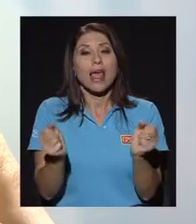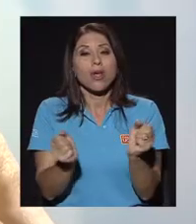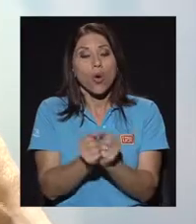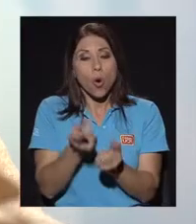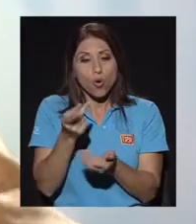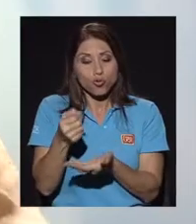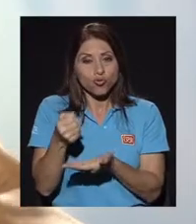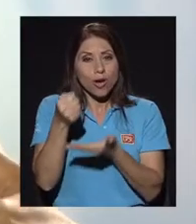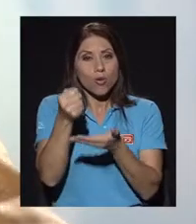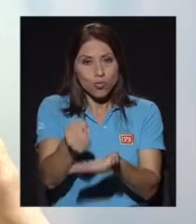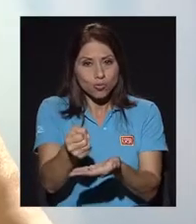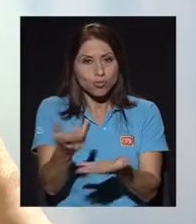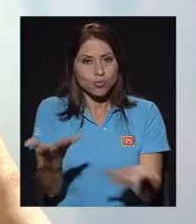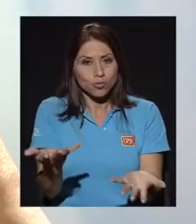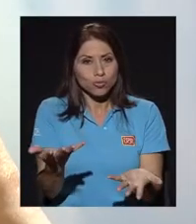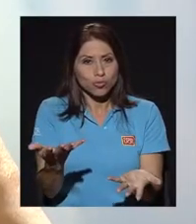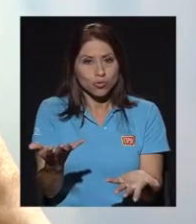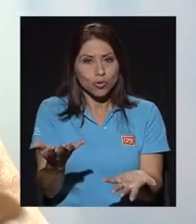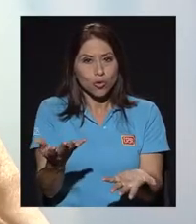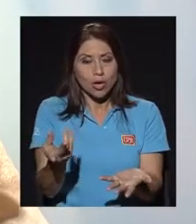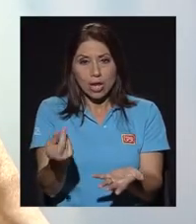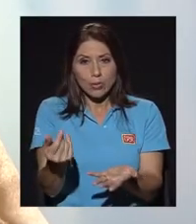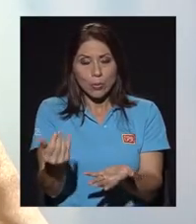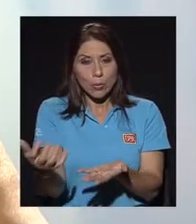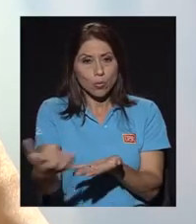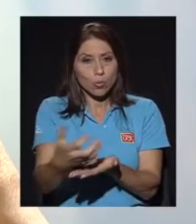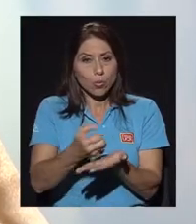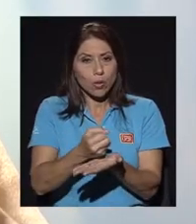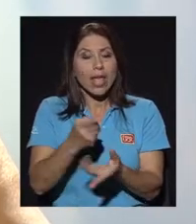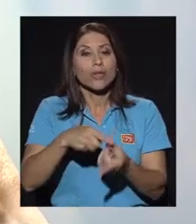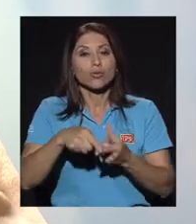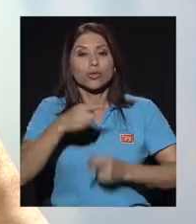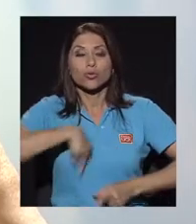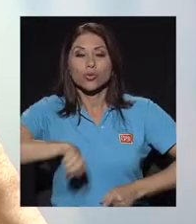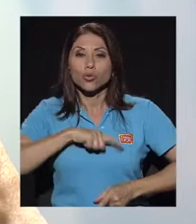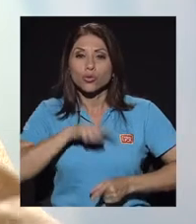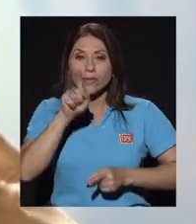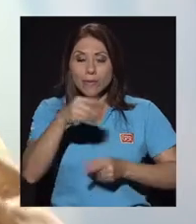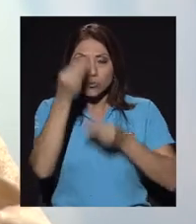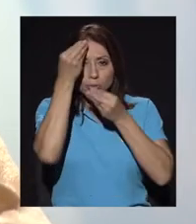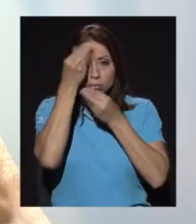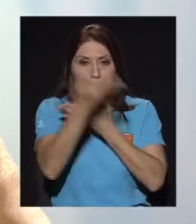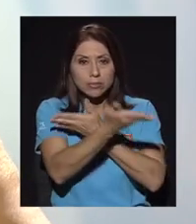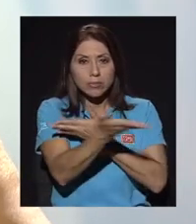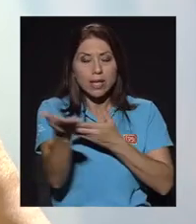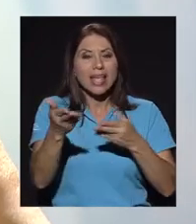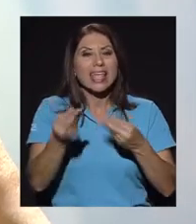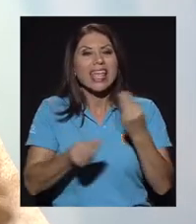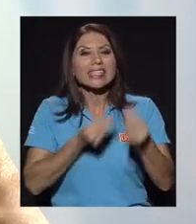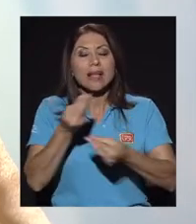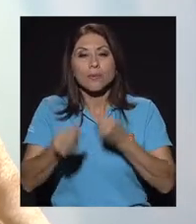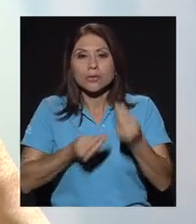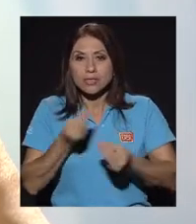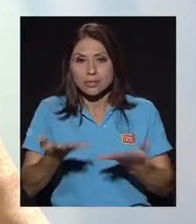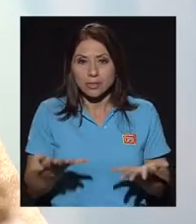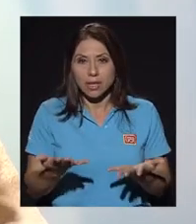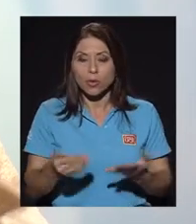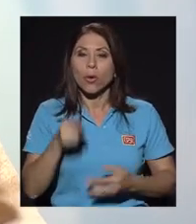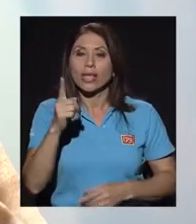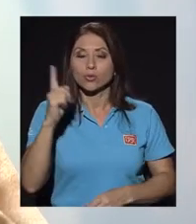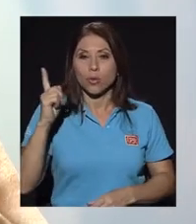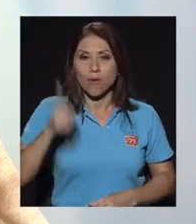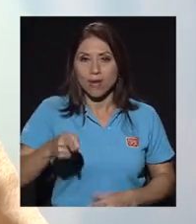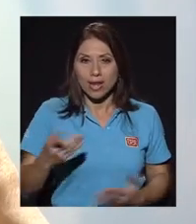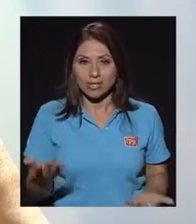los recursos que recoge. Entonces nosotros tenemos que informarle a la gente lo que estamos haciendo, y eso es